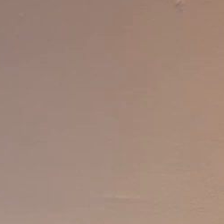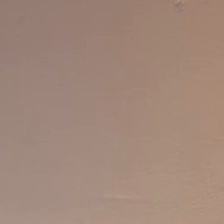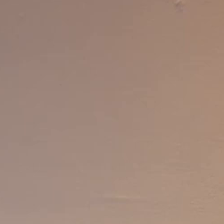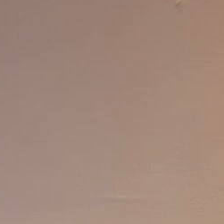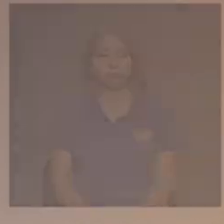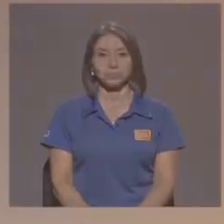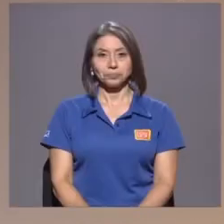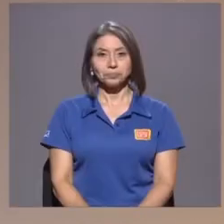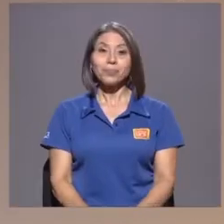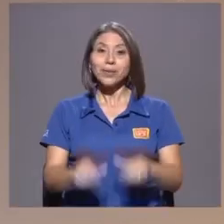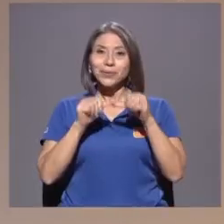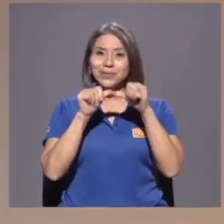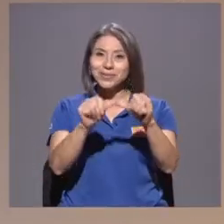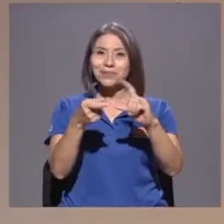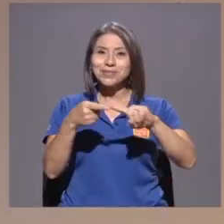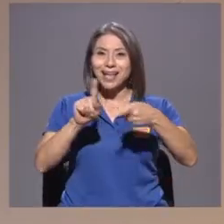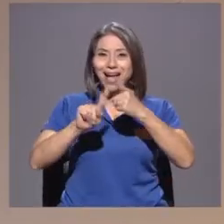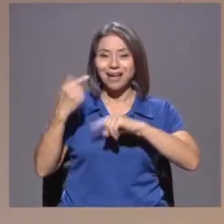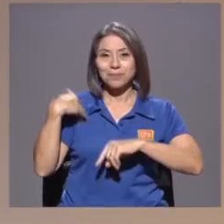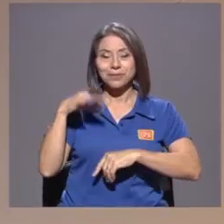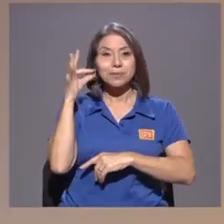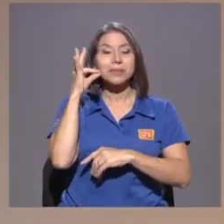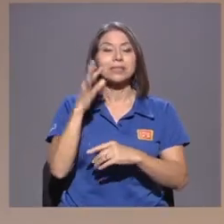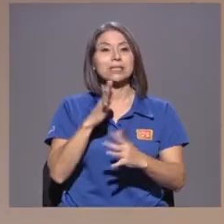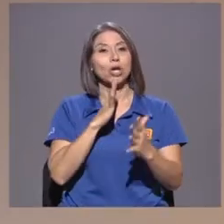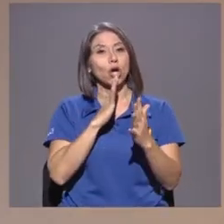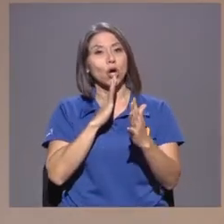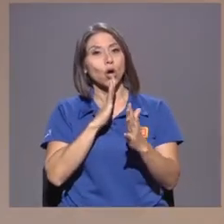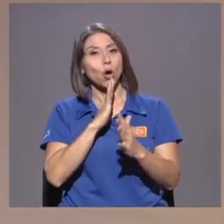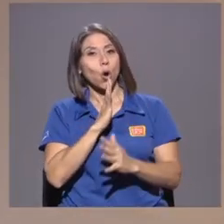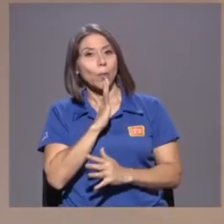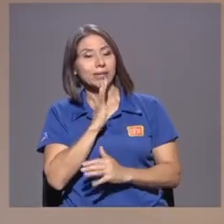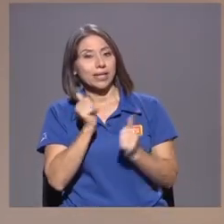continuamos amigas y amigos conversando con